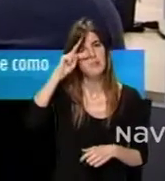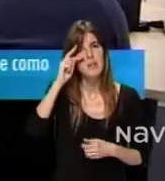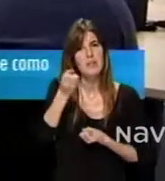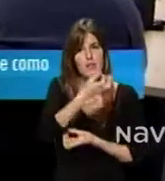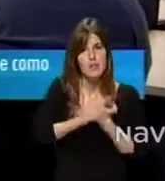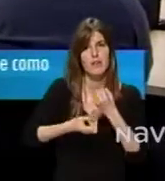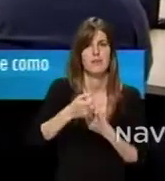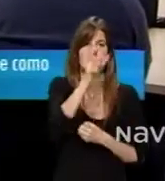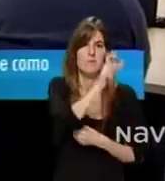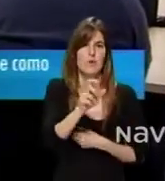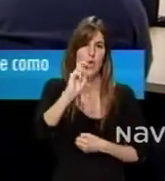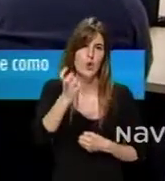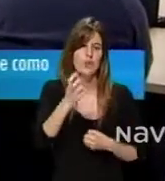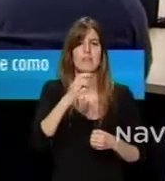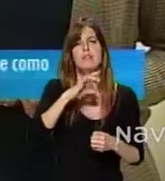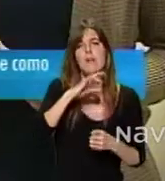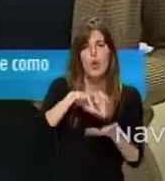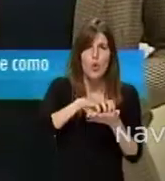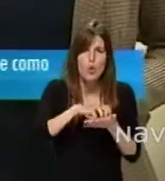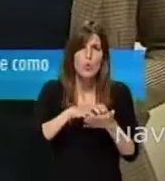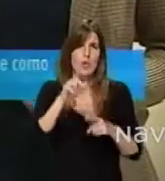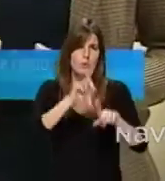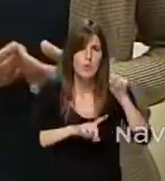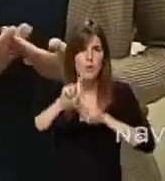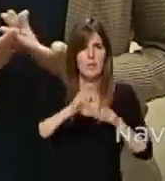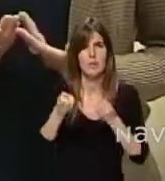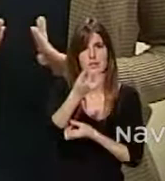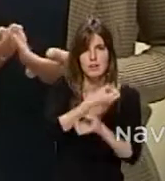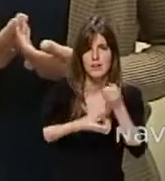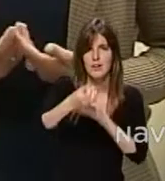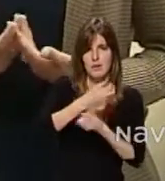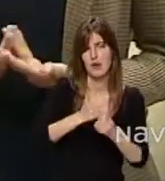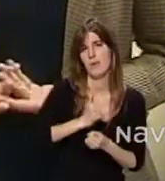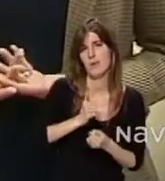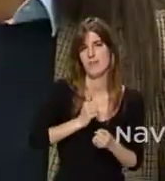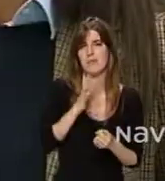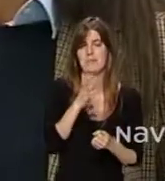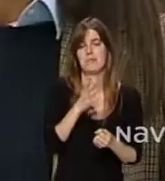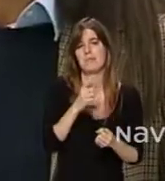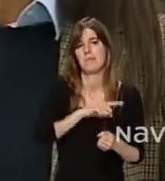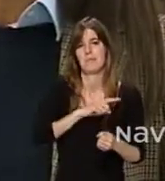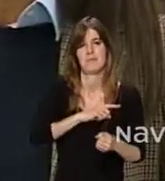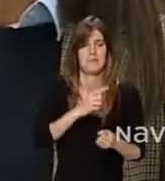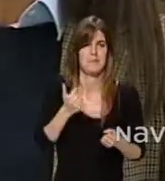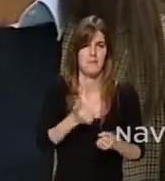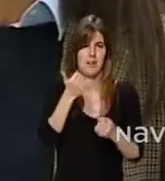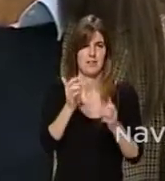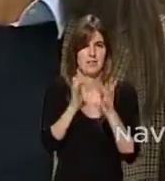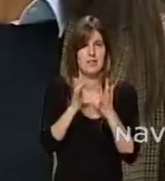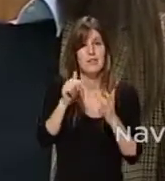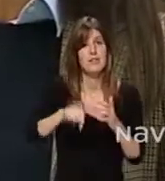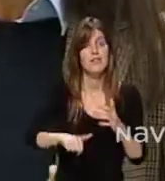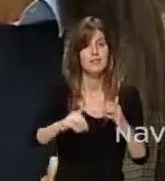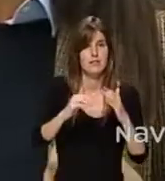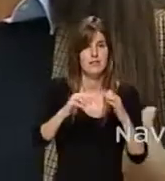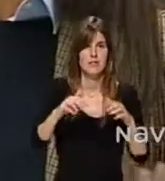las alegrías, las penas, las dudas, los problemas. Y entonces es una manera de estar acompañados. La verdad es que el espacio es importante porque es un lugar donde